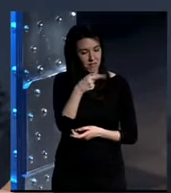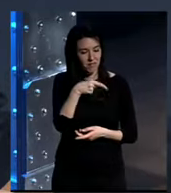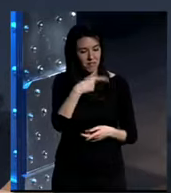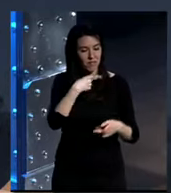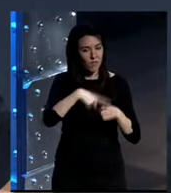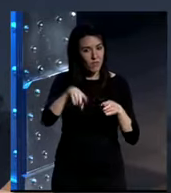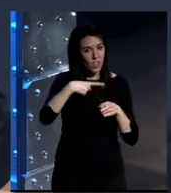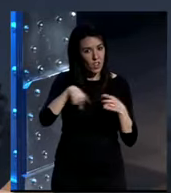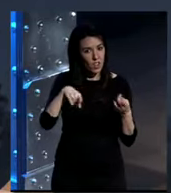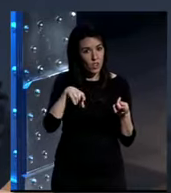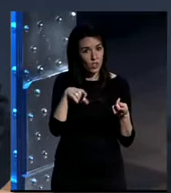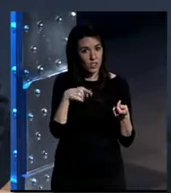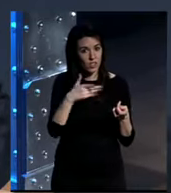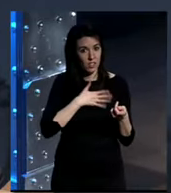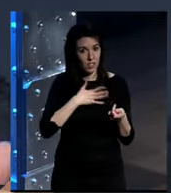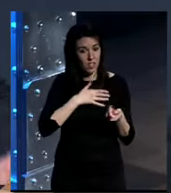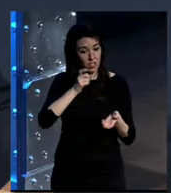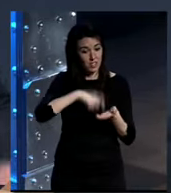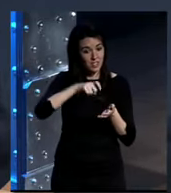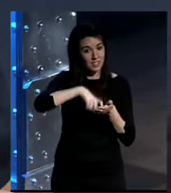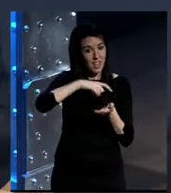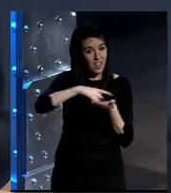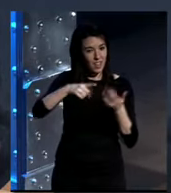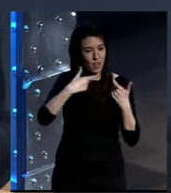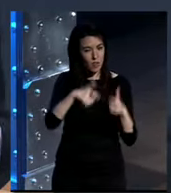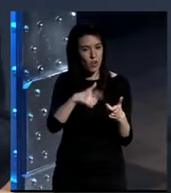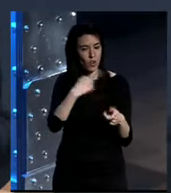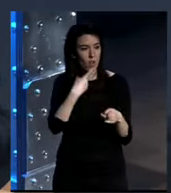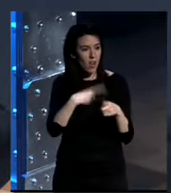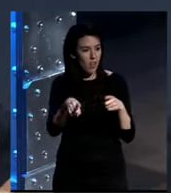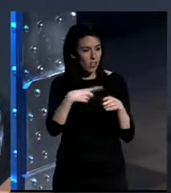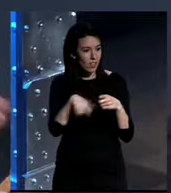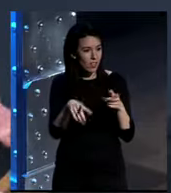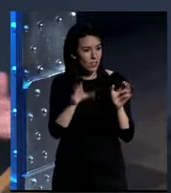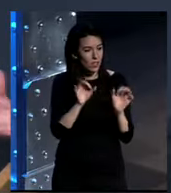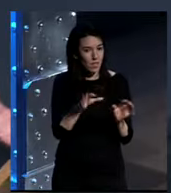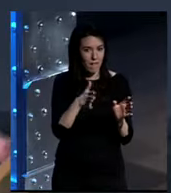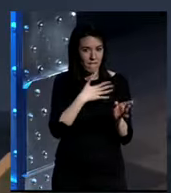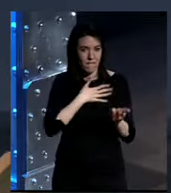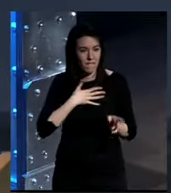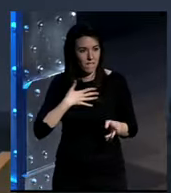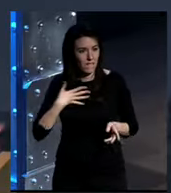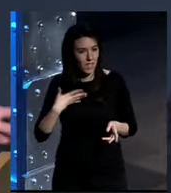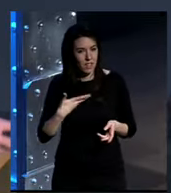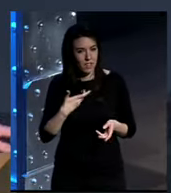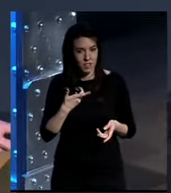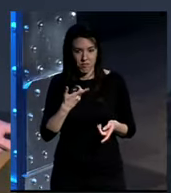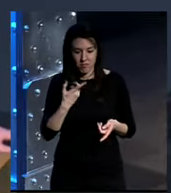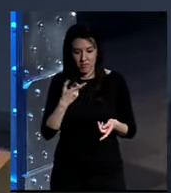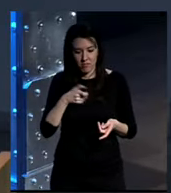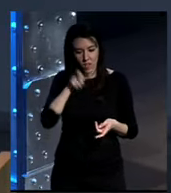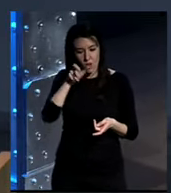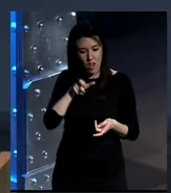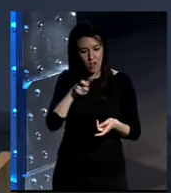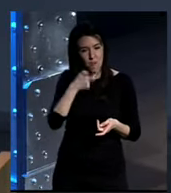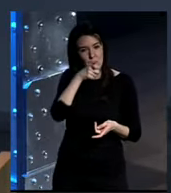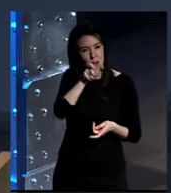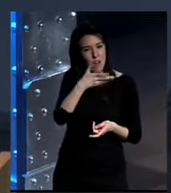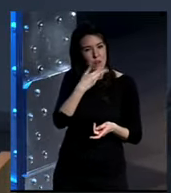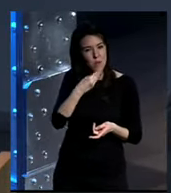cosas de telégrafos, ¿no? Estas cosas tan el querido. Qué cosa más bonita que el querido, ¿no?